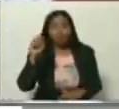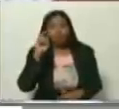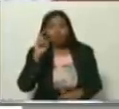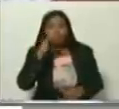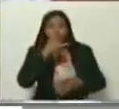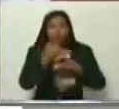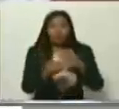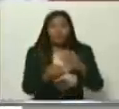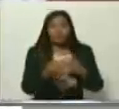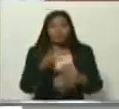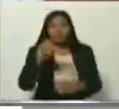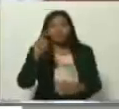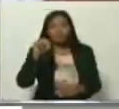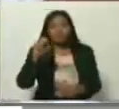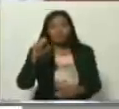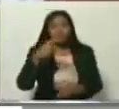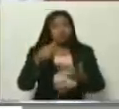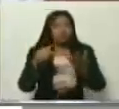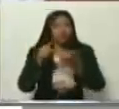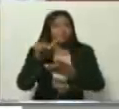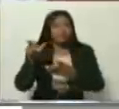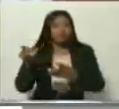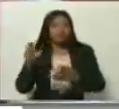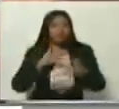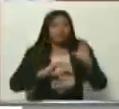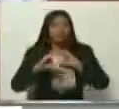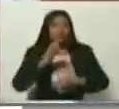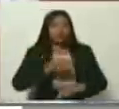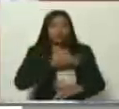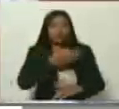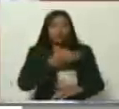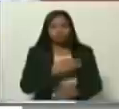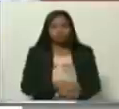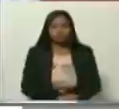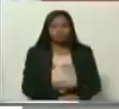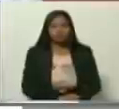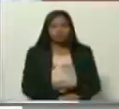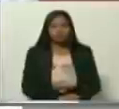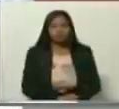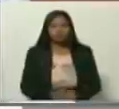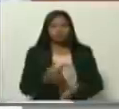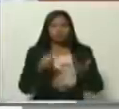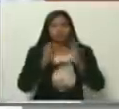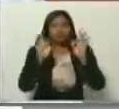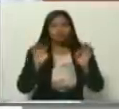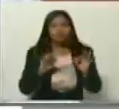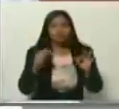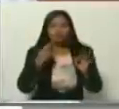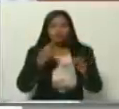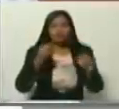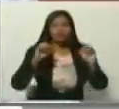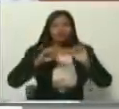de Daniel Hernández y de otros comunicadores sociales. Y entre otras cosas,